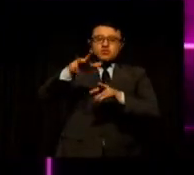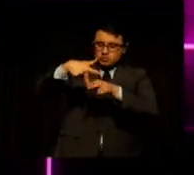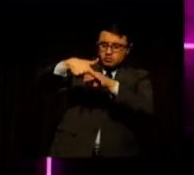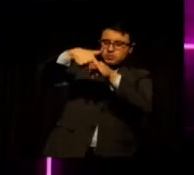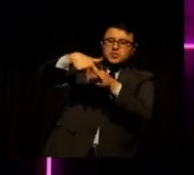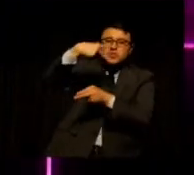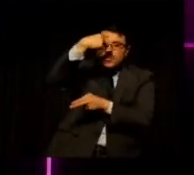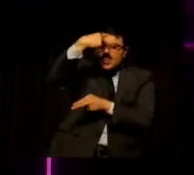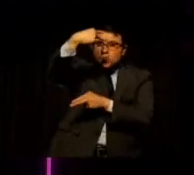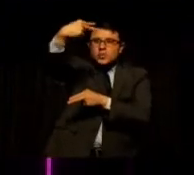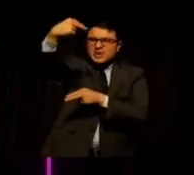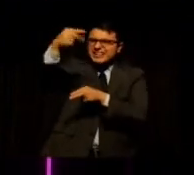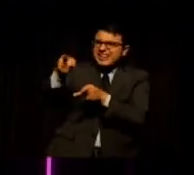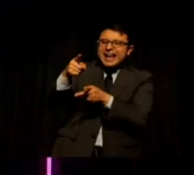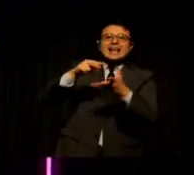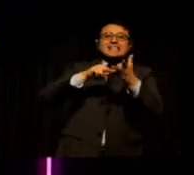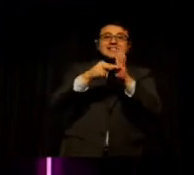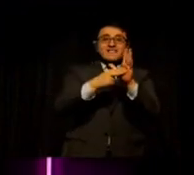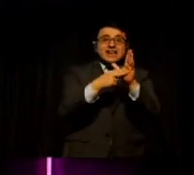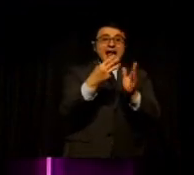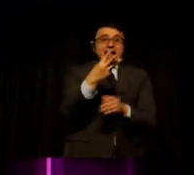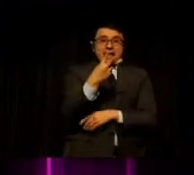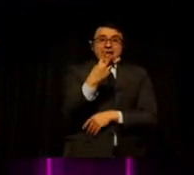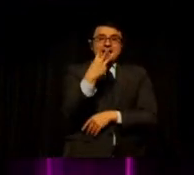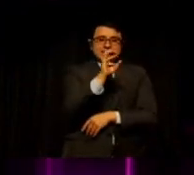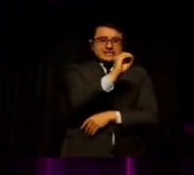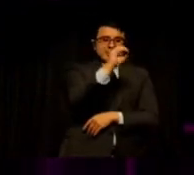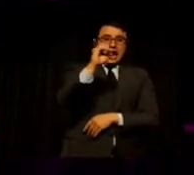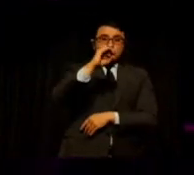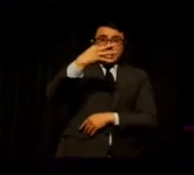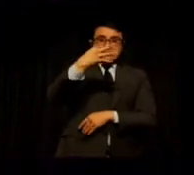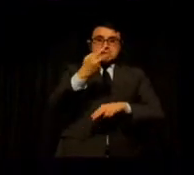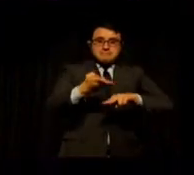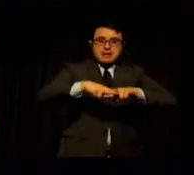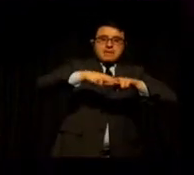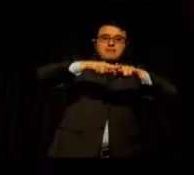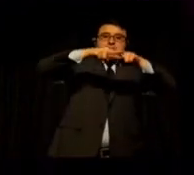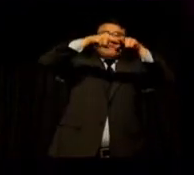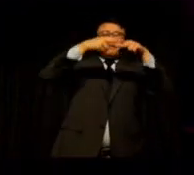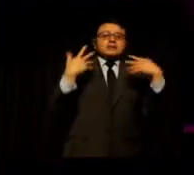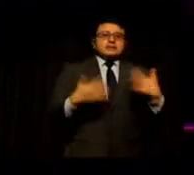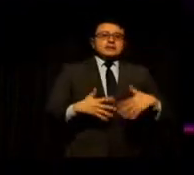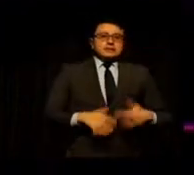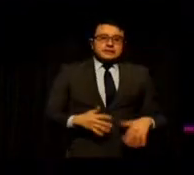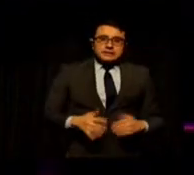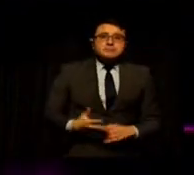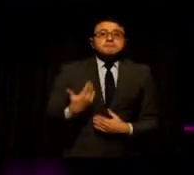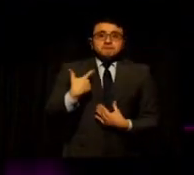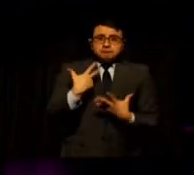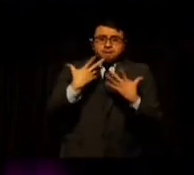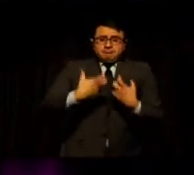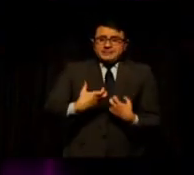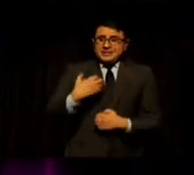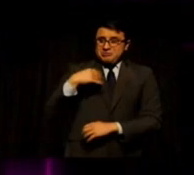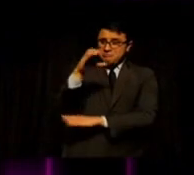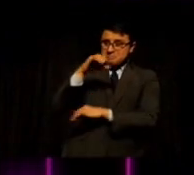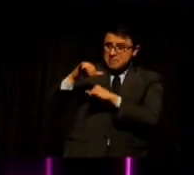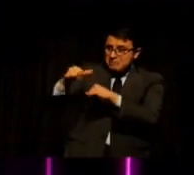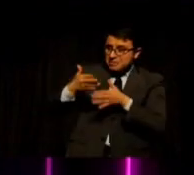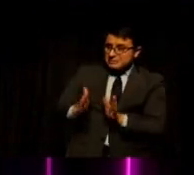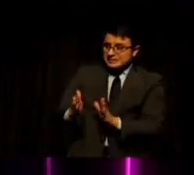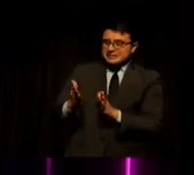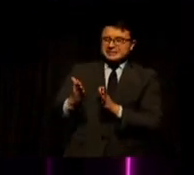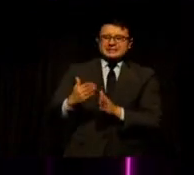crecen a más de 3 dígitos y pues yo debo decir como colombiano qué orgullo hace un año nos